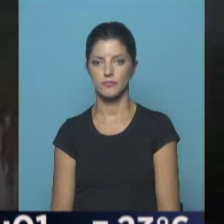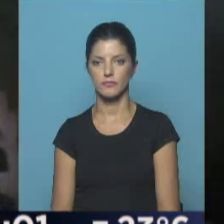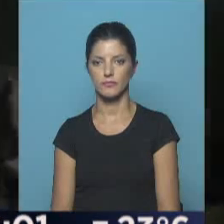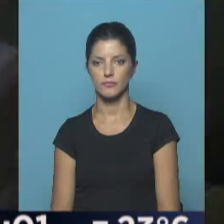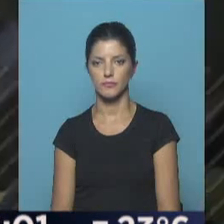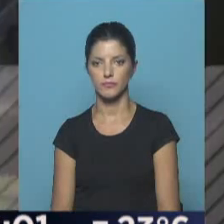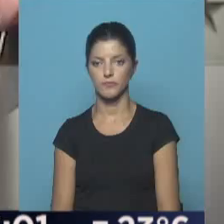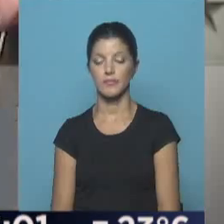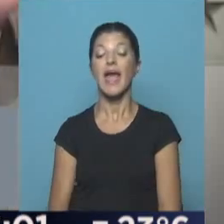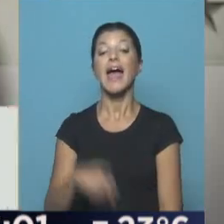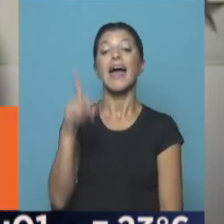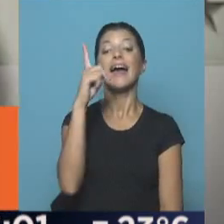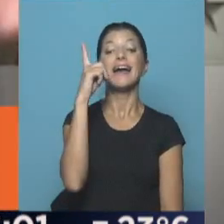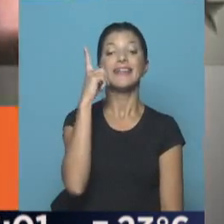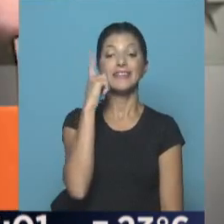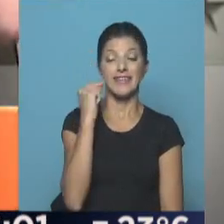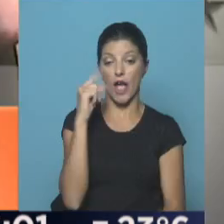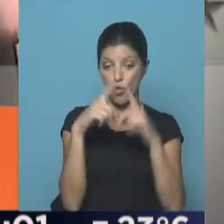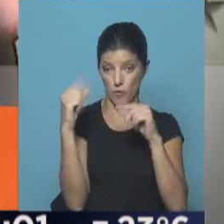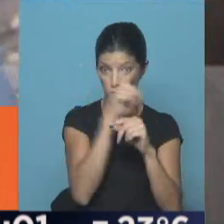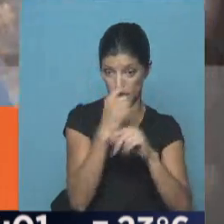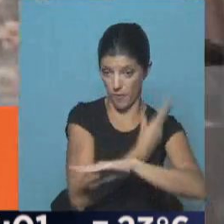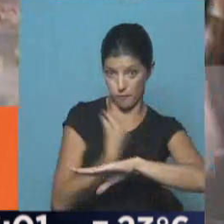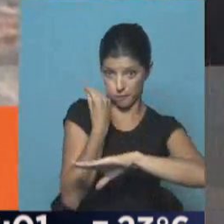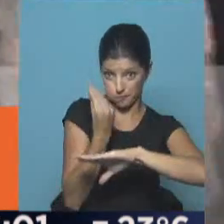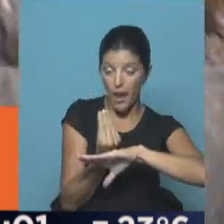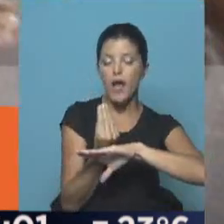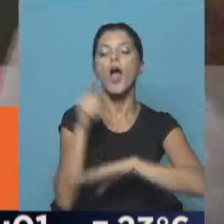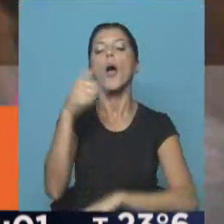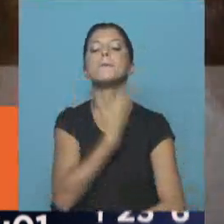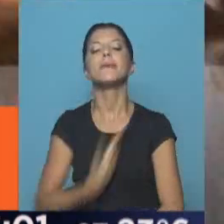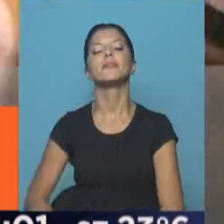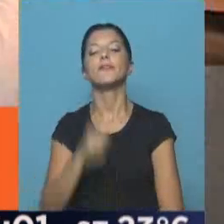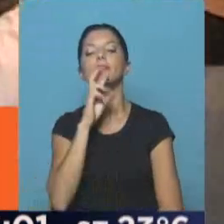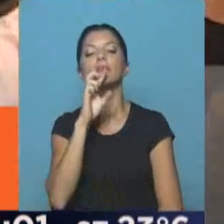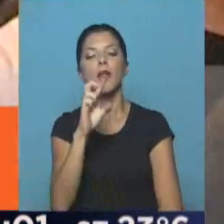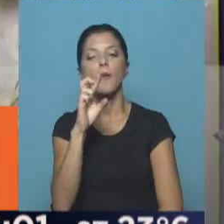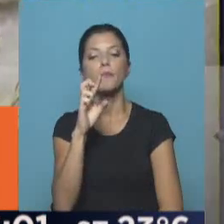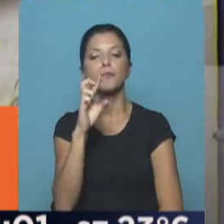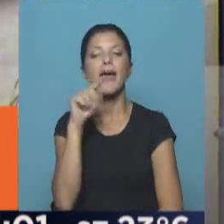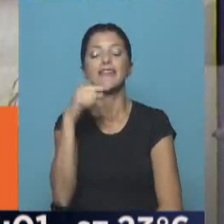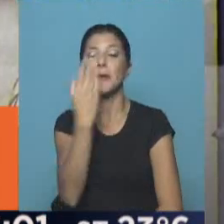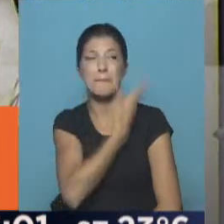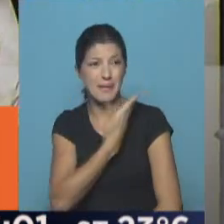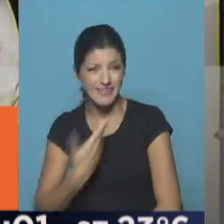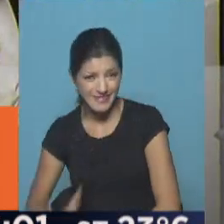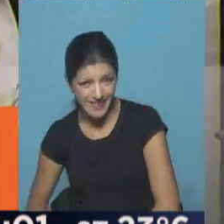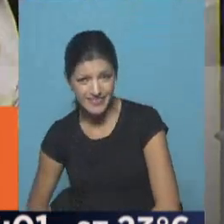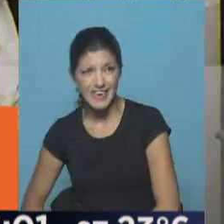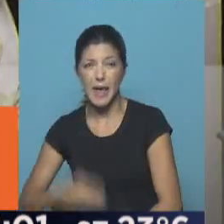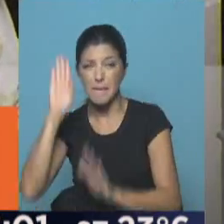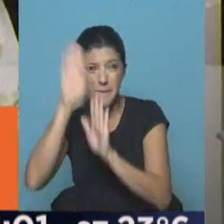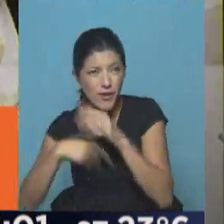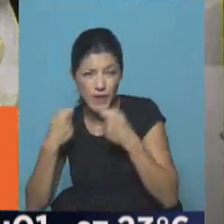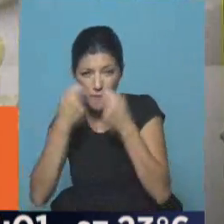Al cumplir sus primeros 100 días en el poder, Donald Trump alcanzó un logro indiscutido. Es el presidente estadounidense menos